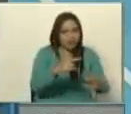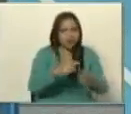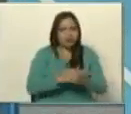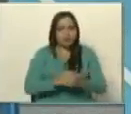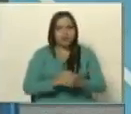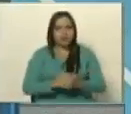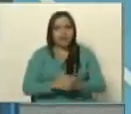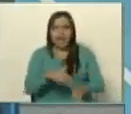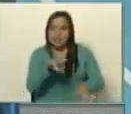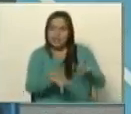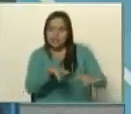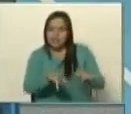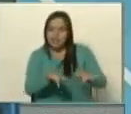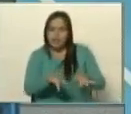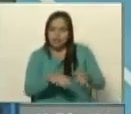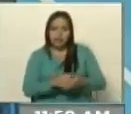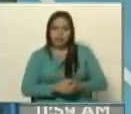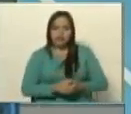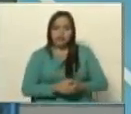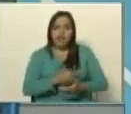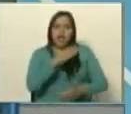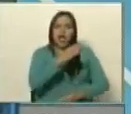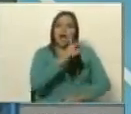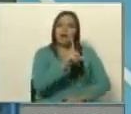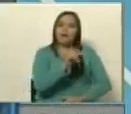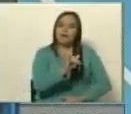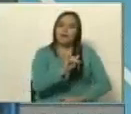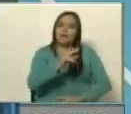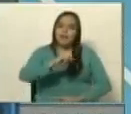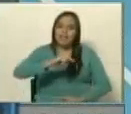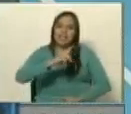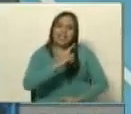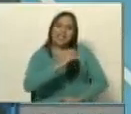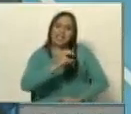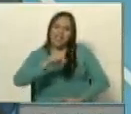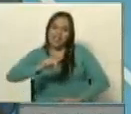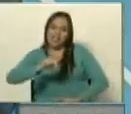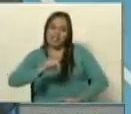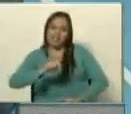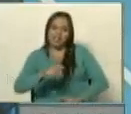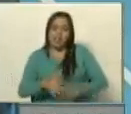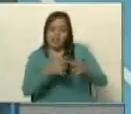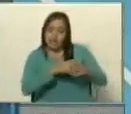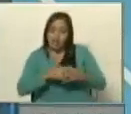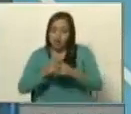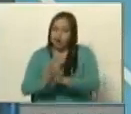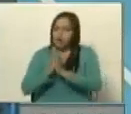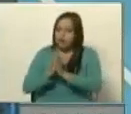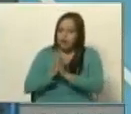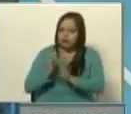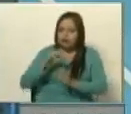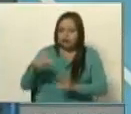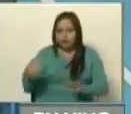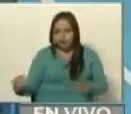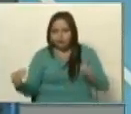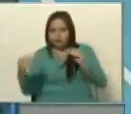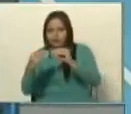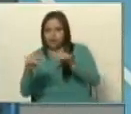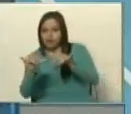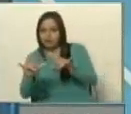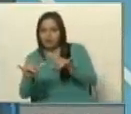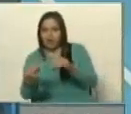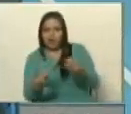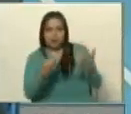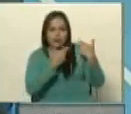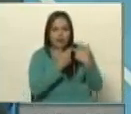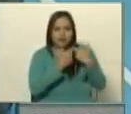el secretario de Estado, Anthony Blinken, de los Estados Unidos, que por favor, siendo él mi vínculo natural, a las